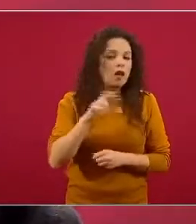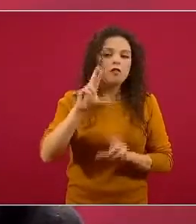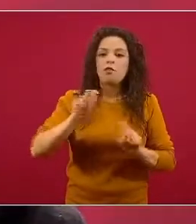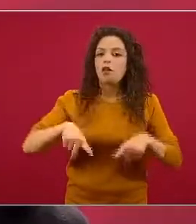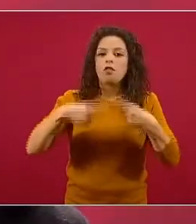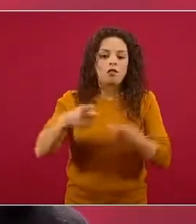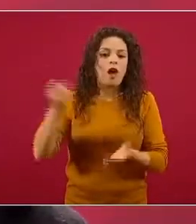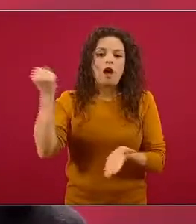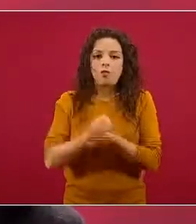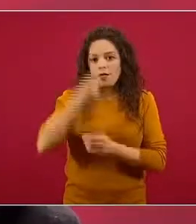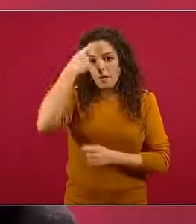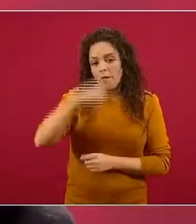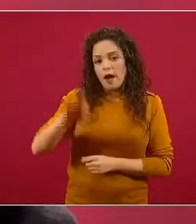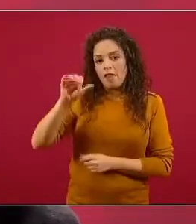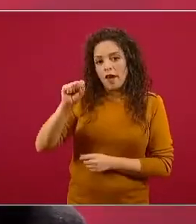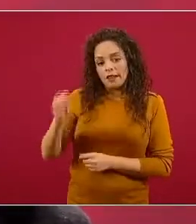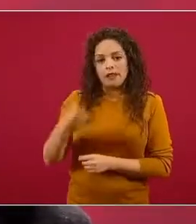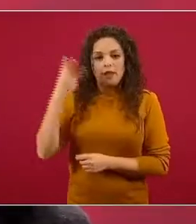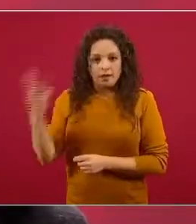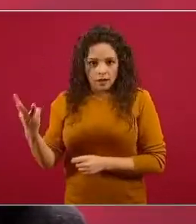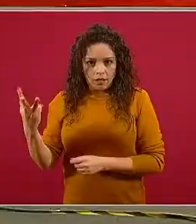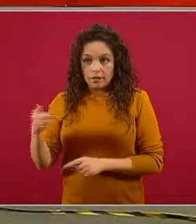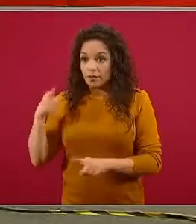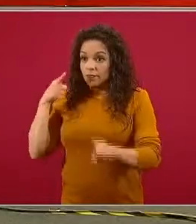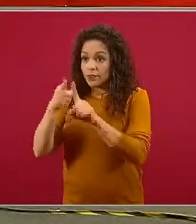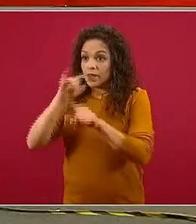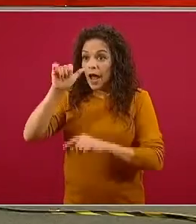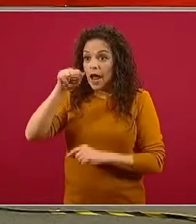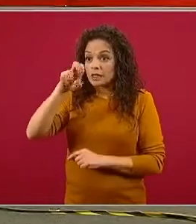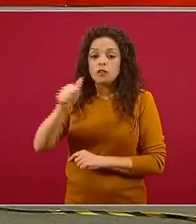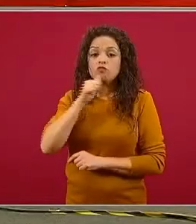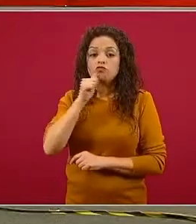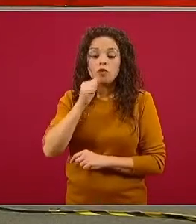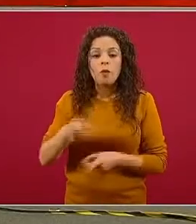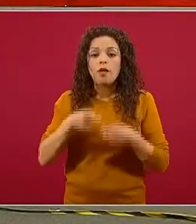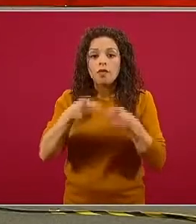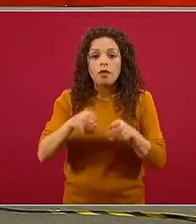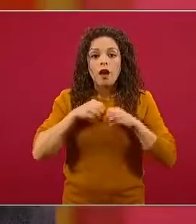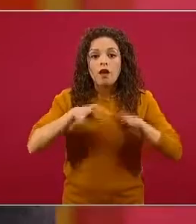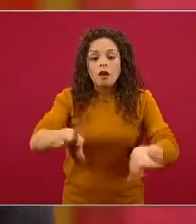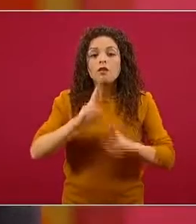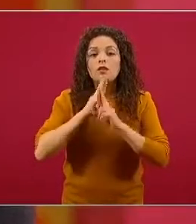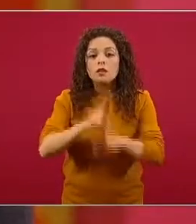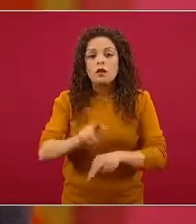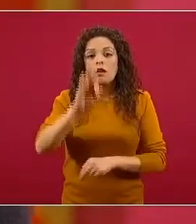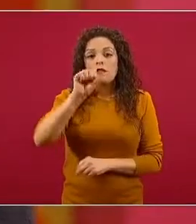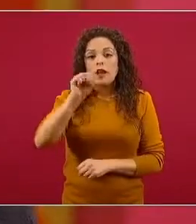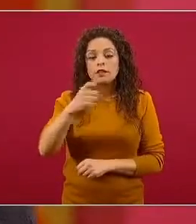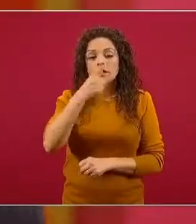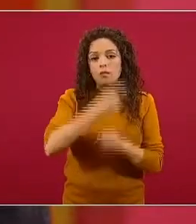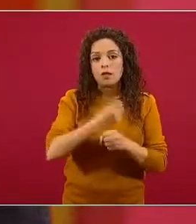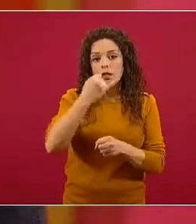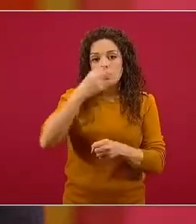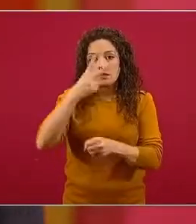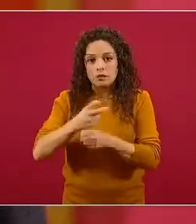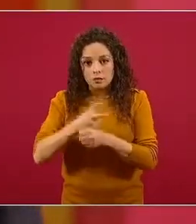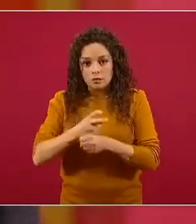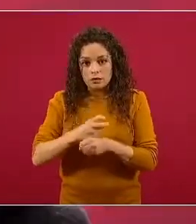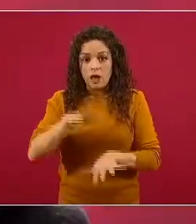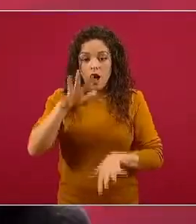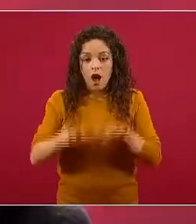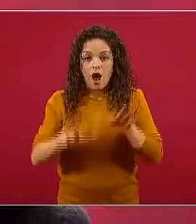En el caso de Janssen, todavía no publica sus resultados de la fase 1-2, a veces se combinan las fases en un